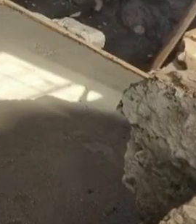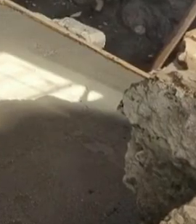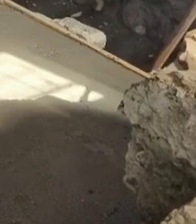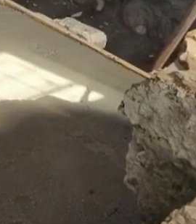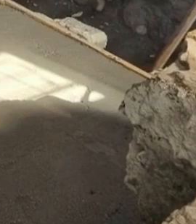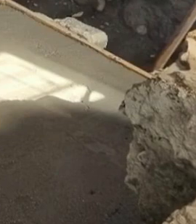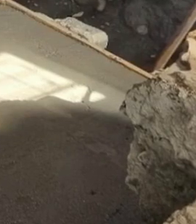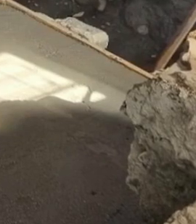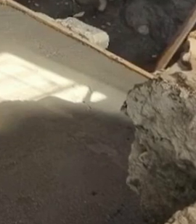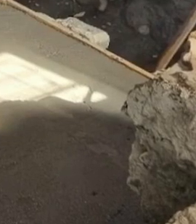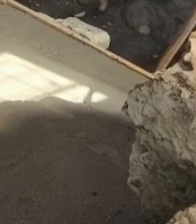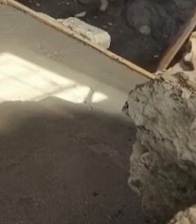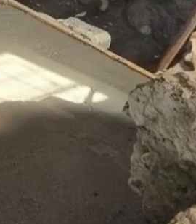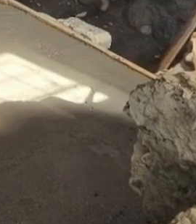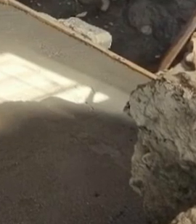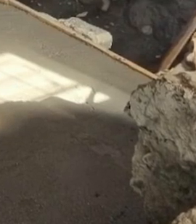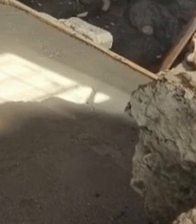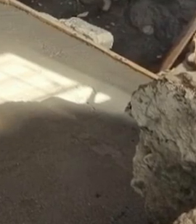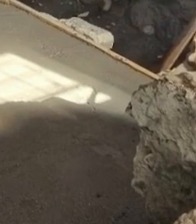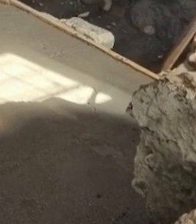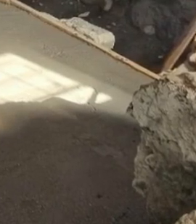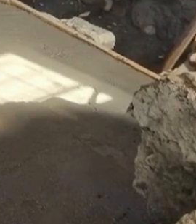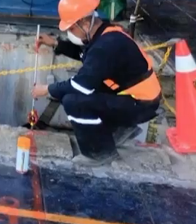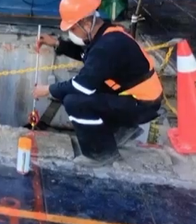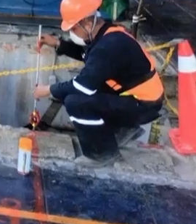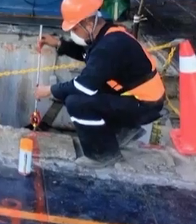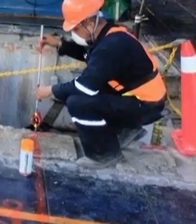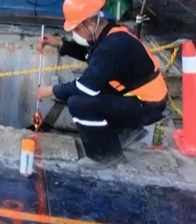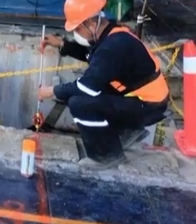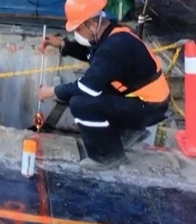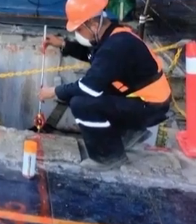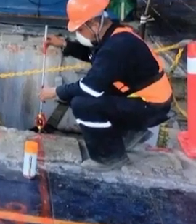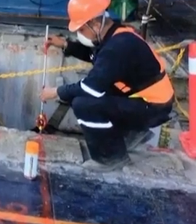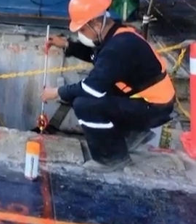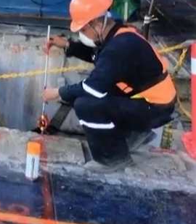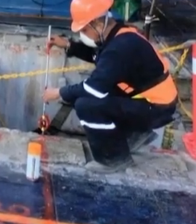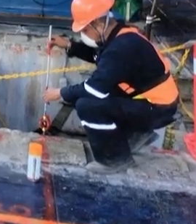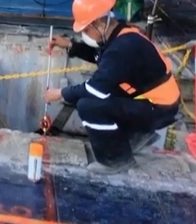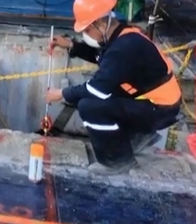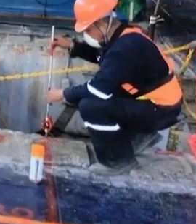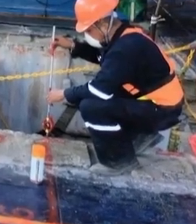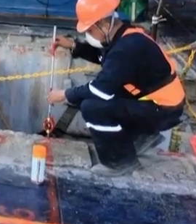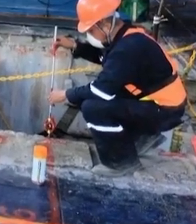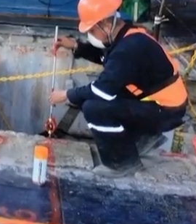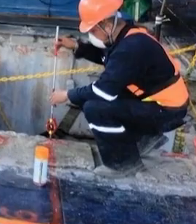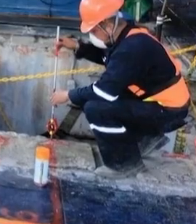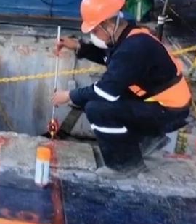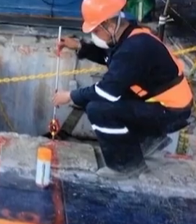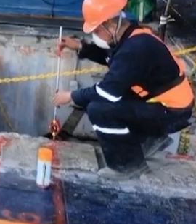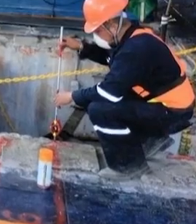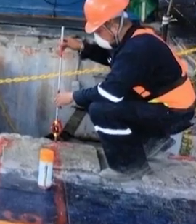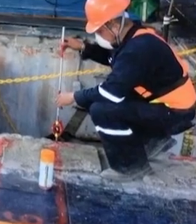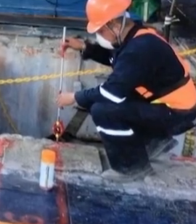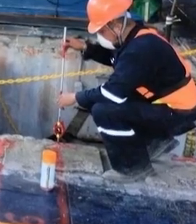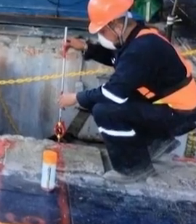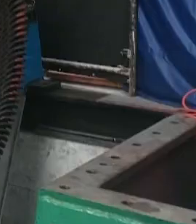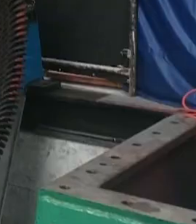1, avance físico 96%. Portezuelos 2, avance físico